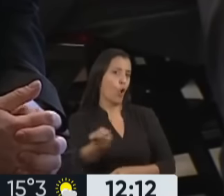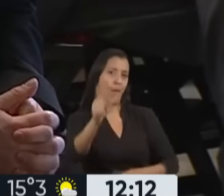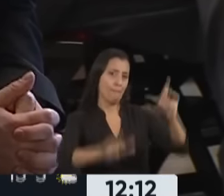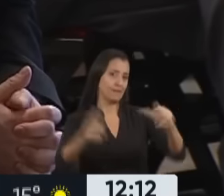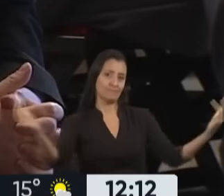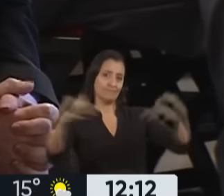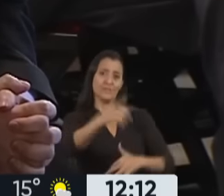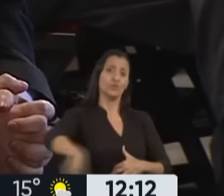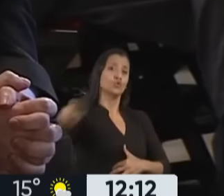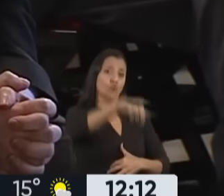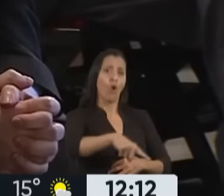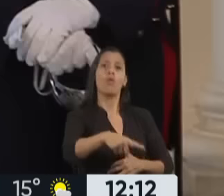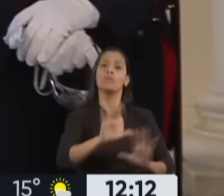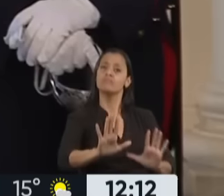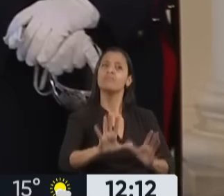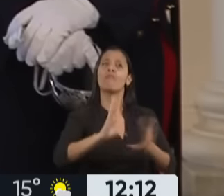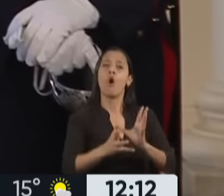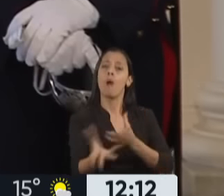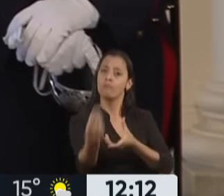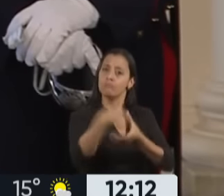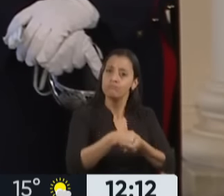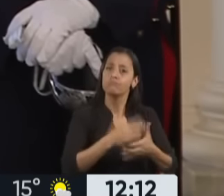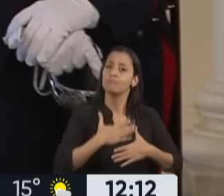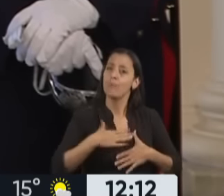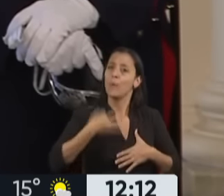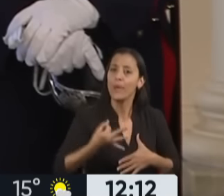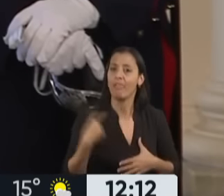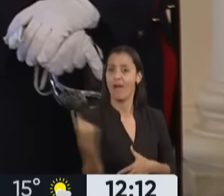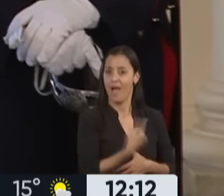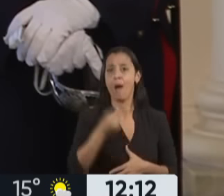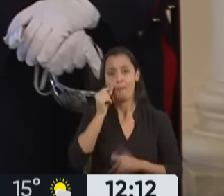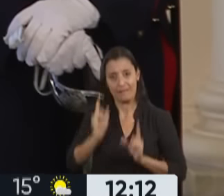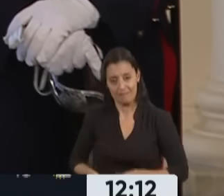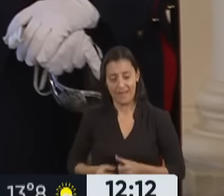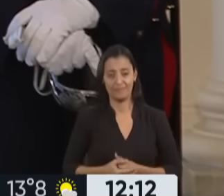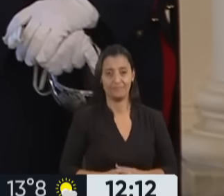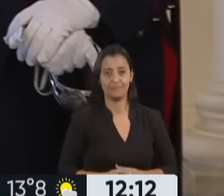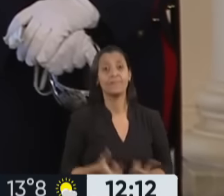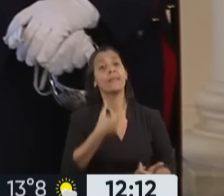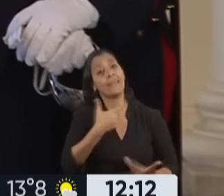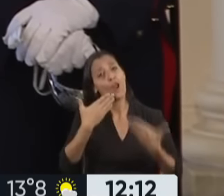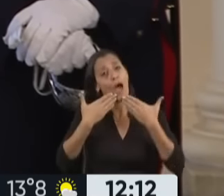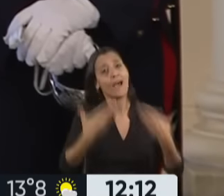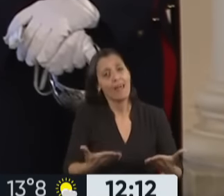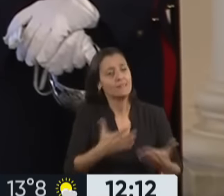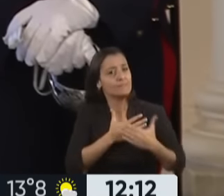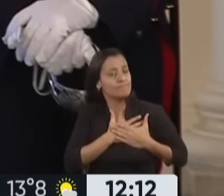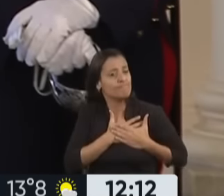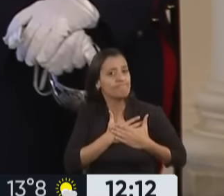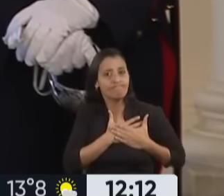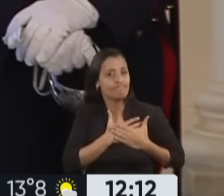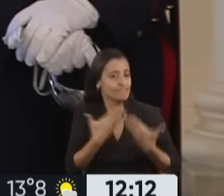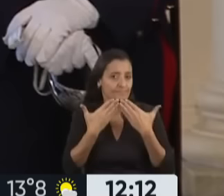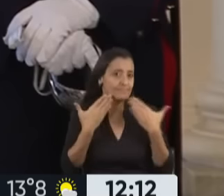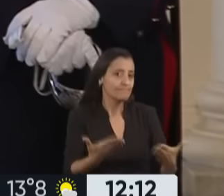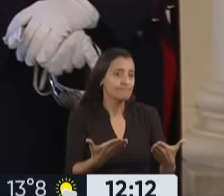presentes que de alguna manera formaron parte de su vida, de nuestras vidas. Quiero agradecerles desde lo más profundo de mi